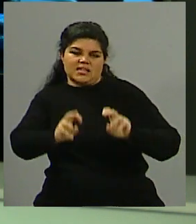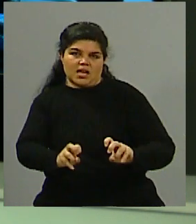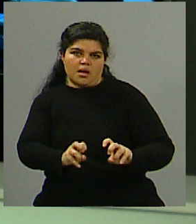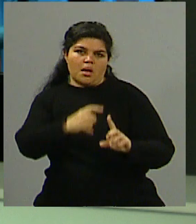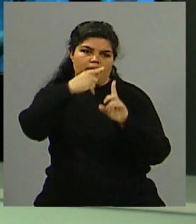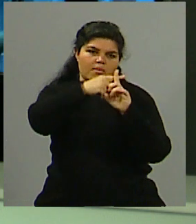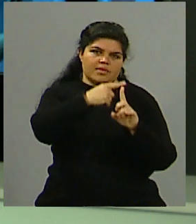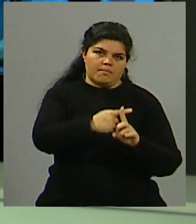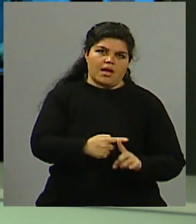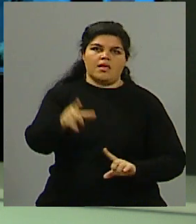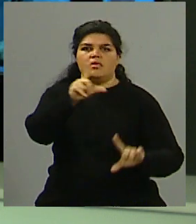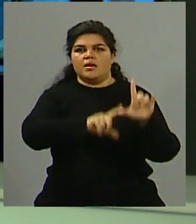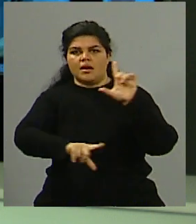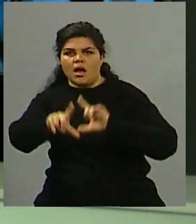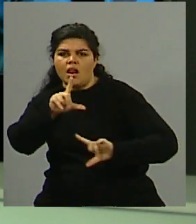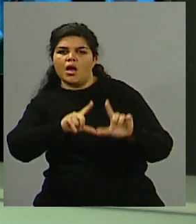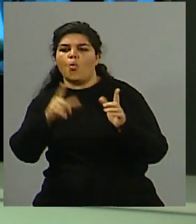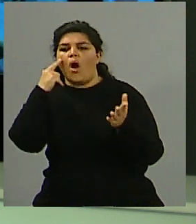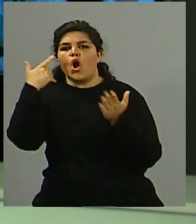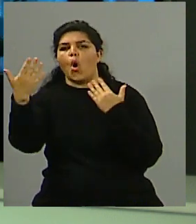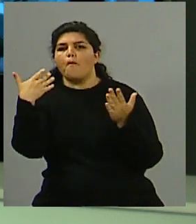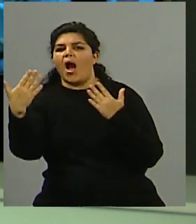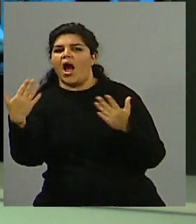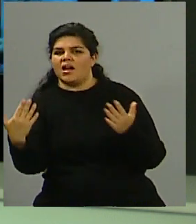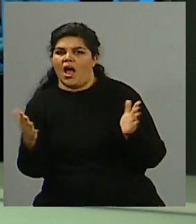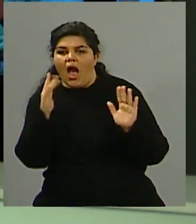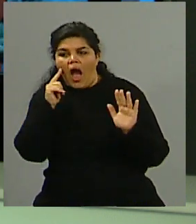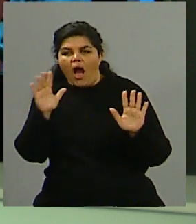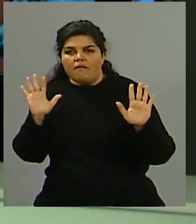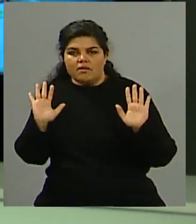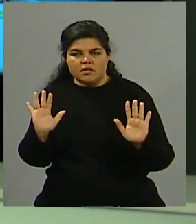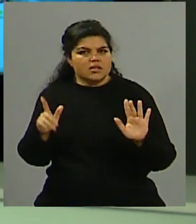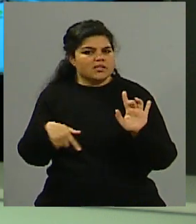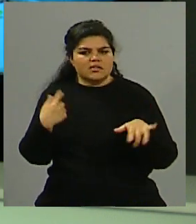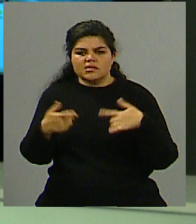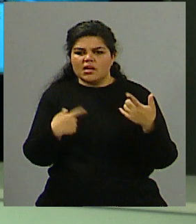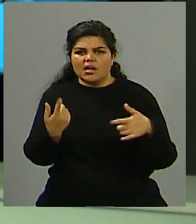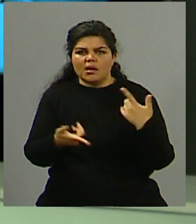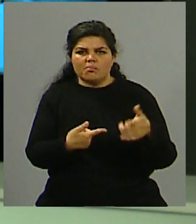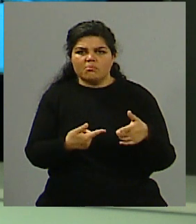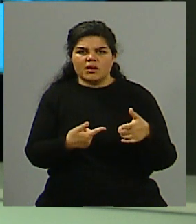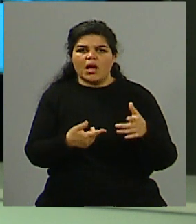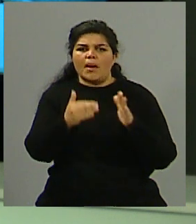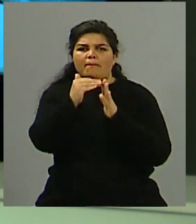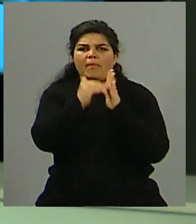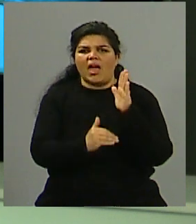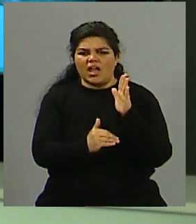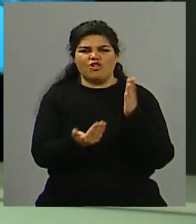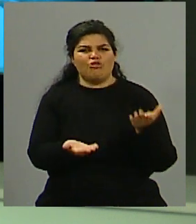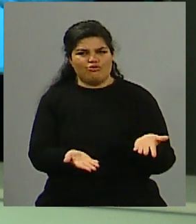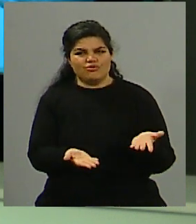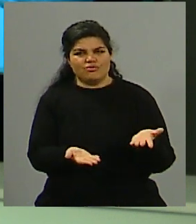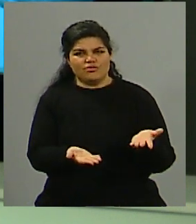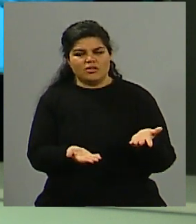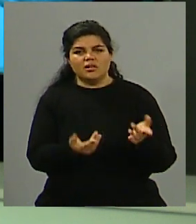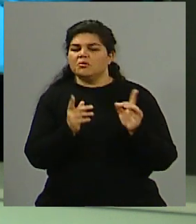ejemplo, y siempre queda como el sabor a poco a partir de eso, porque esto que vos decías, las